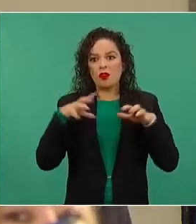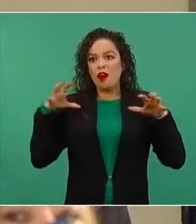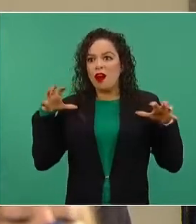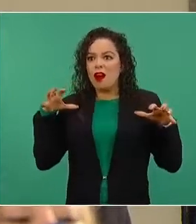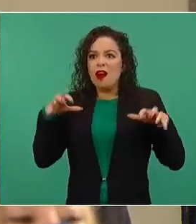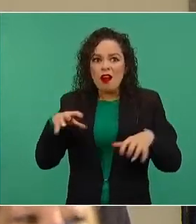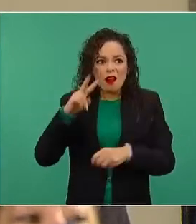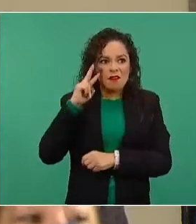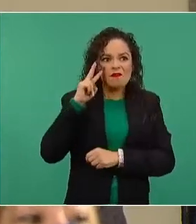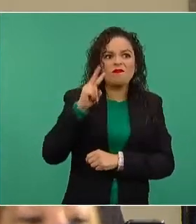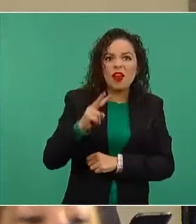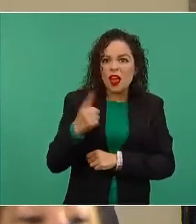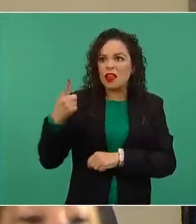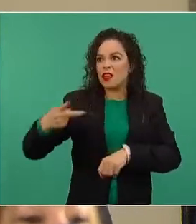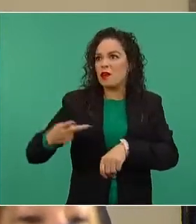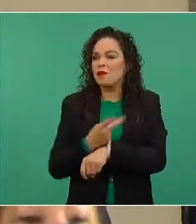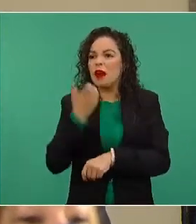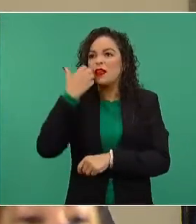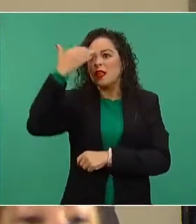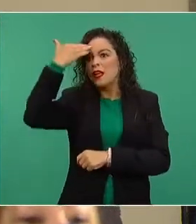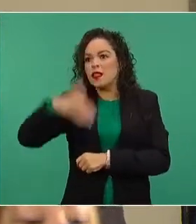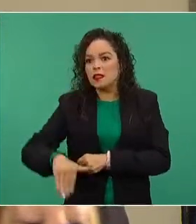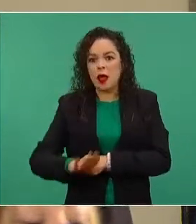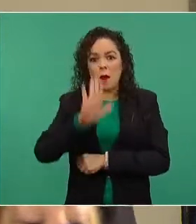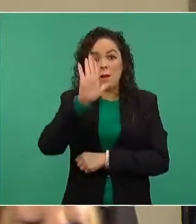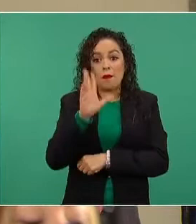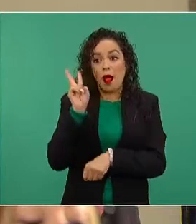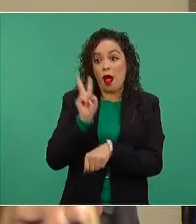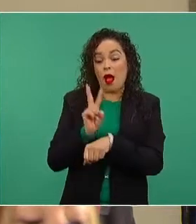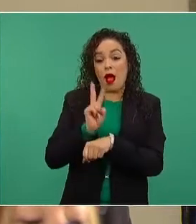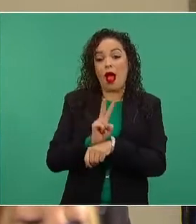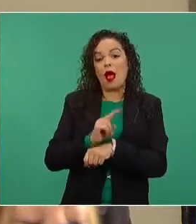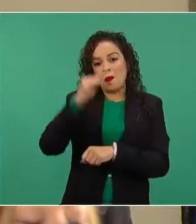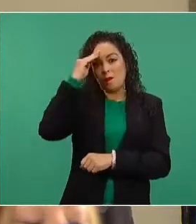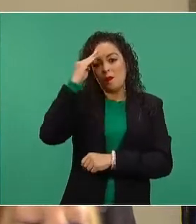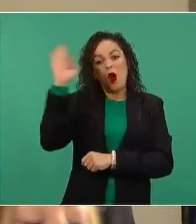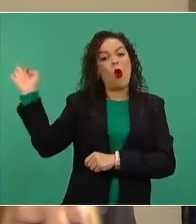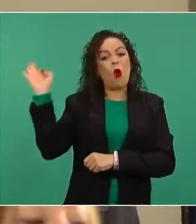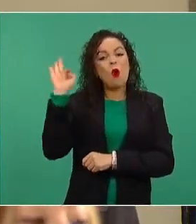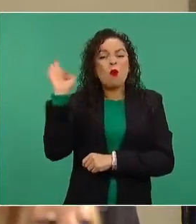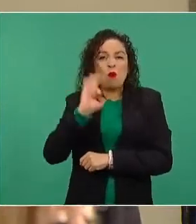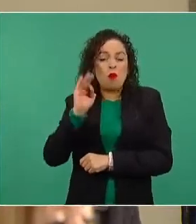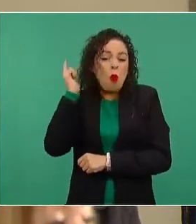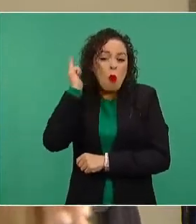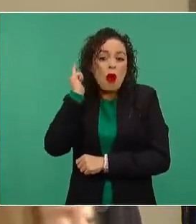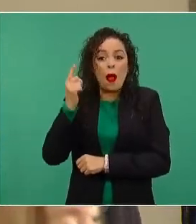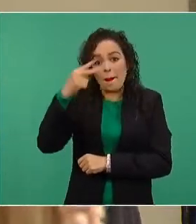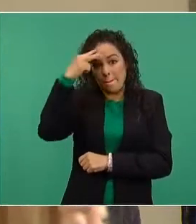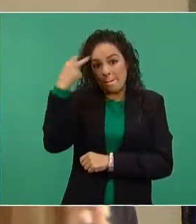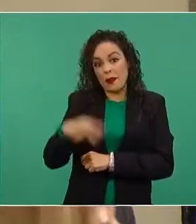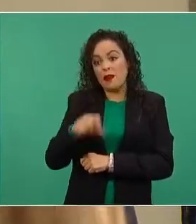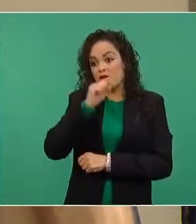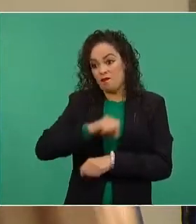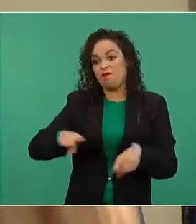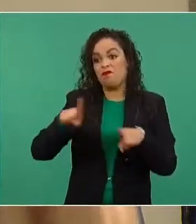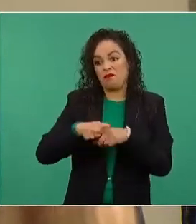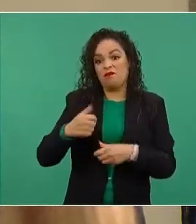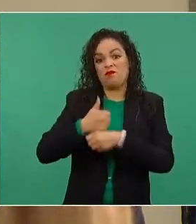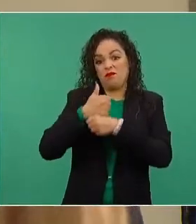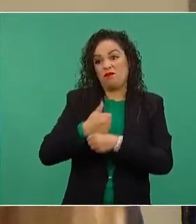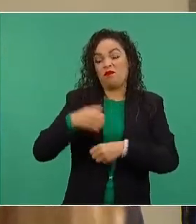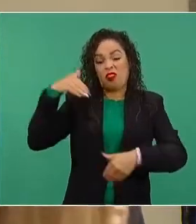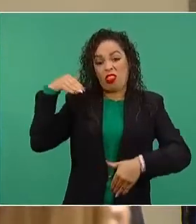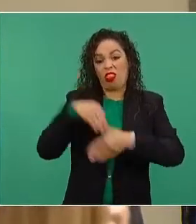fascina de que a México le vaya mal y que muchas personas pierdan la batalla contra el COVID. Está también, por supuesto, el tema